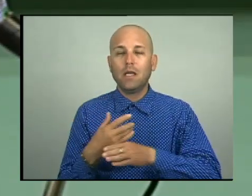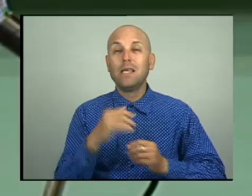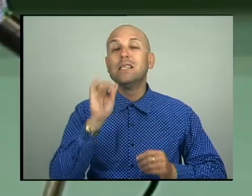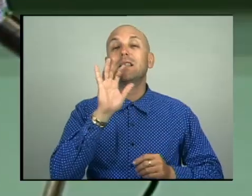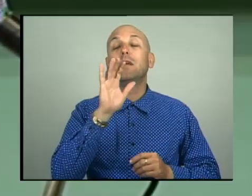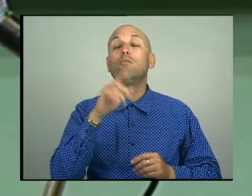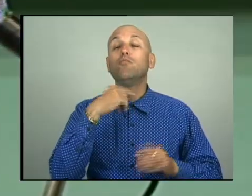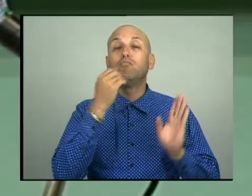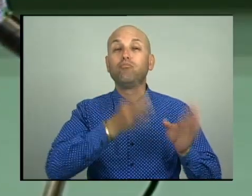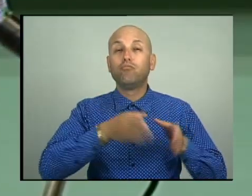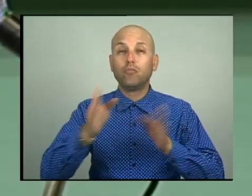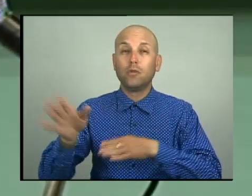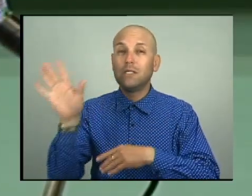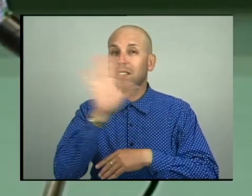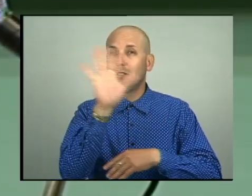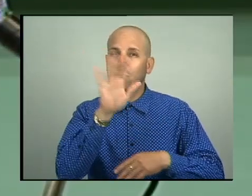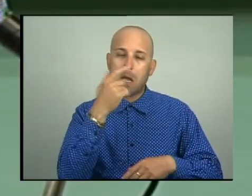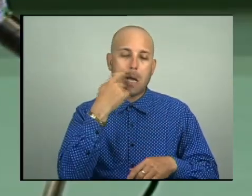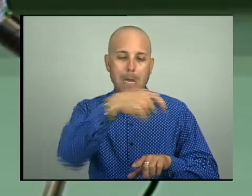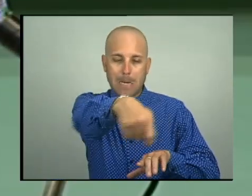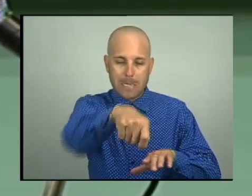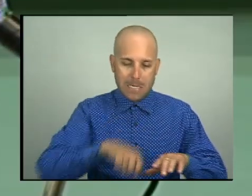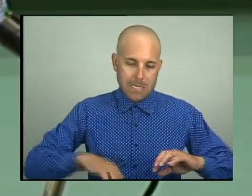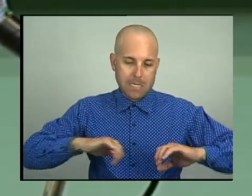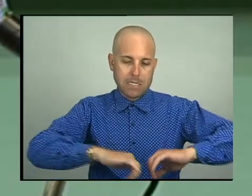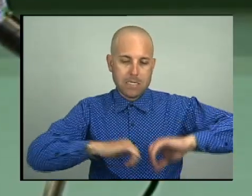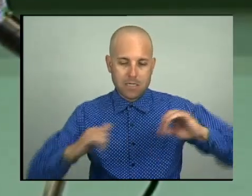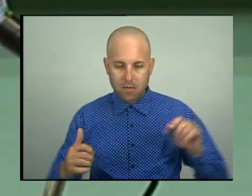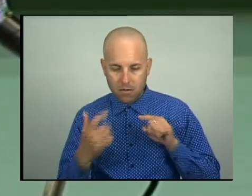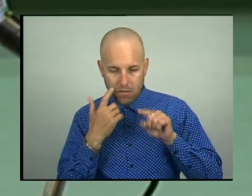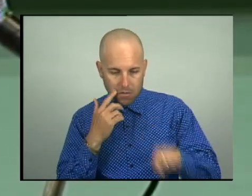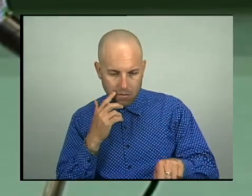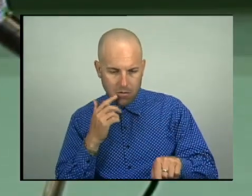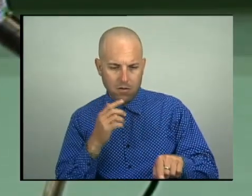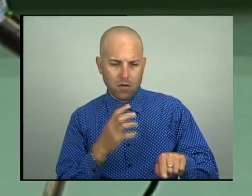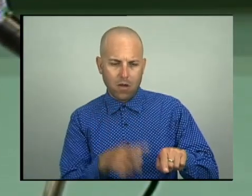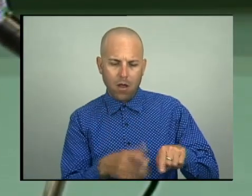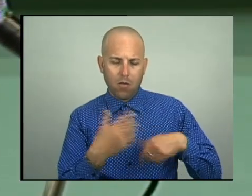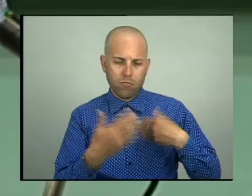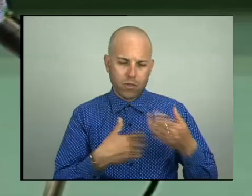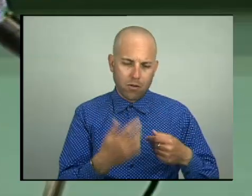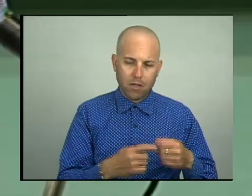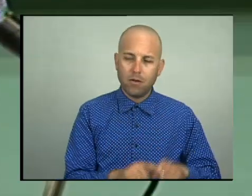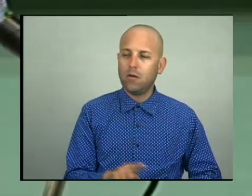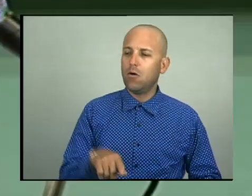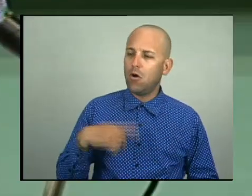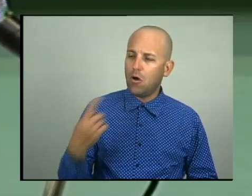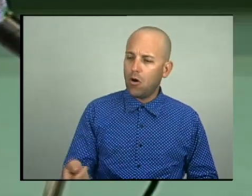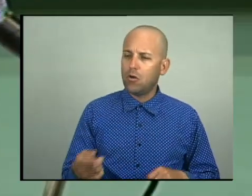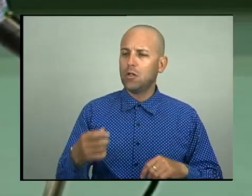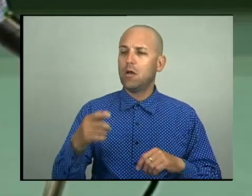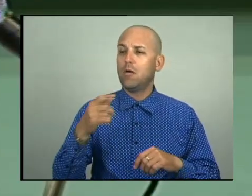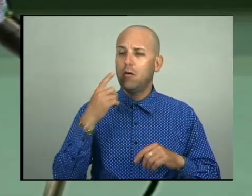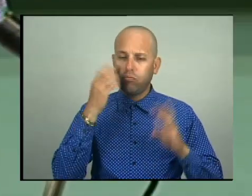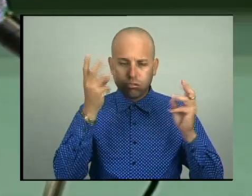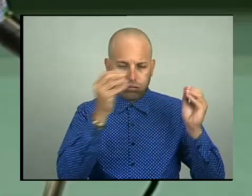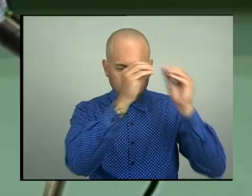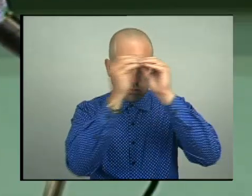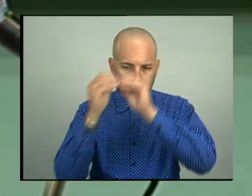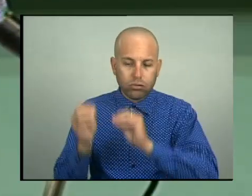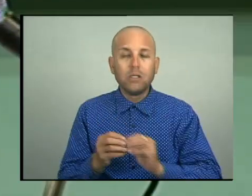tenían todas estas anomalías, y quedó el nombre de tetralogía de Fallot en honor al médico que describió por primera vez